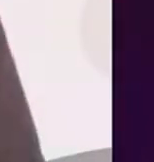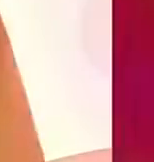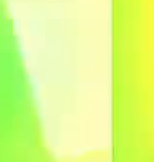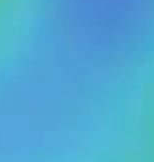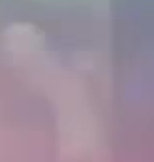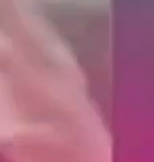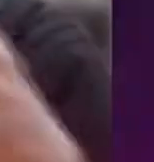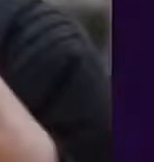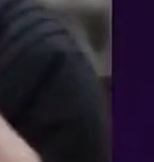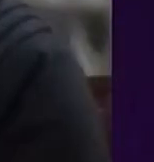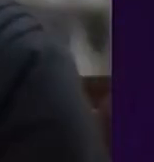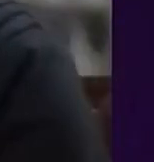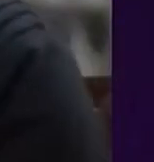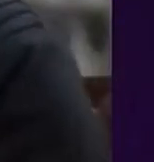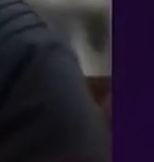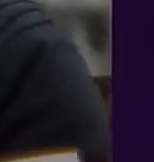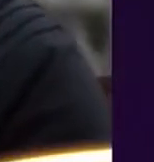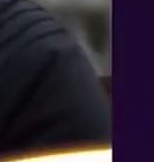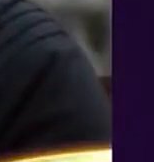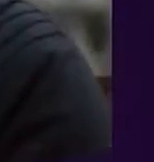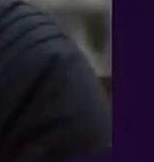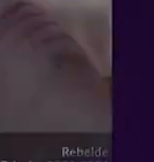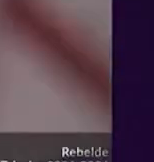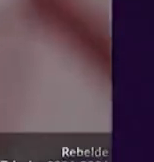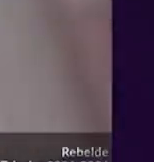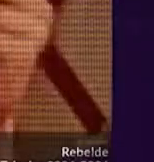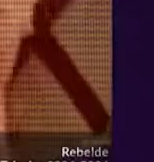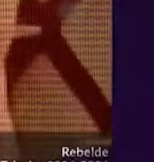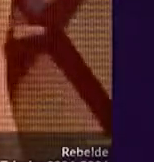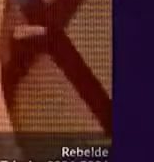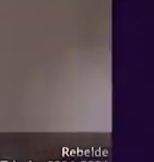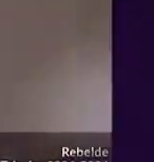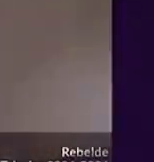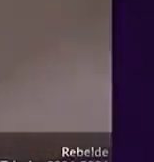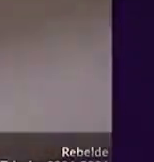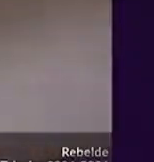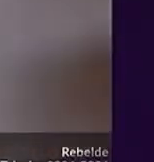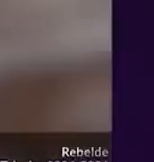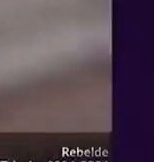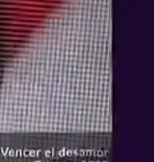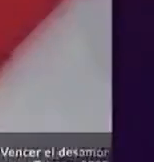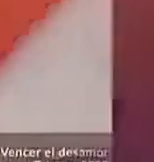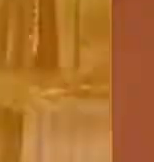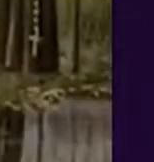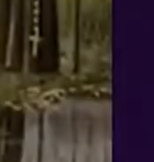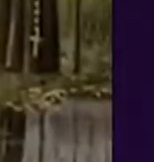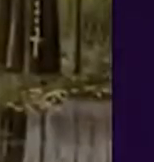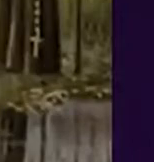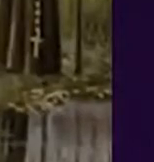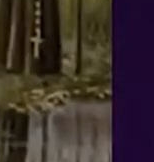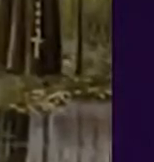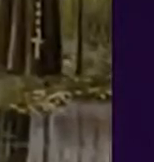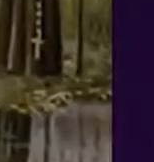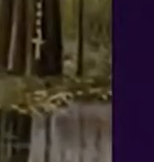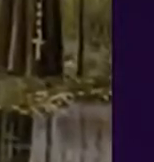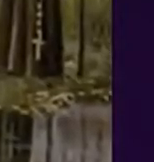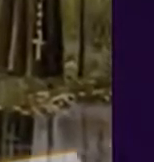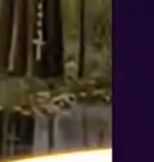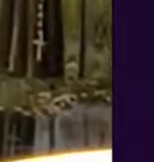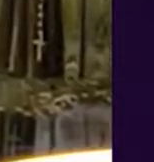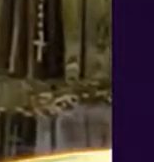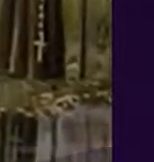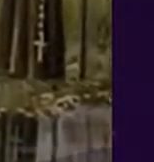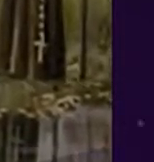Magazine, Proyecto Cultural del Neoliberalismo, Mejor Documental Unitario, Voces de Otra